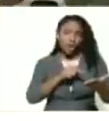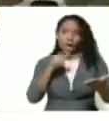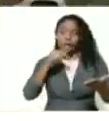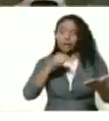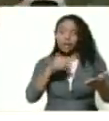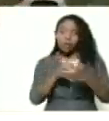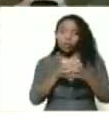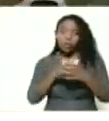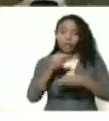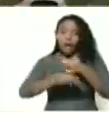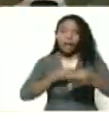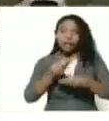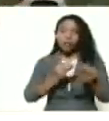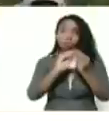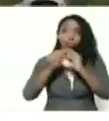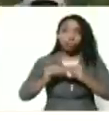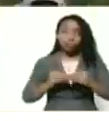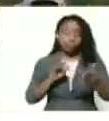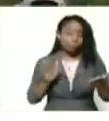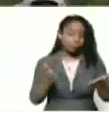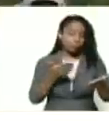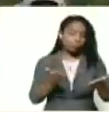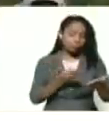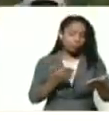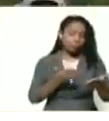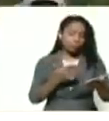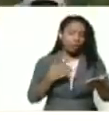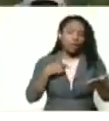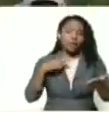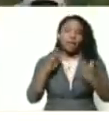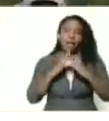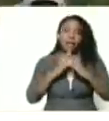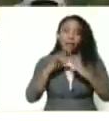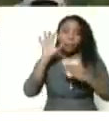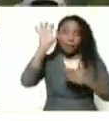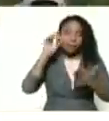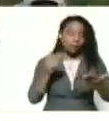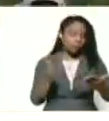han ido constituyendo, ¿verdad?, en hogares de la patria.